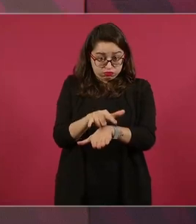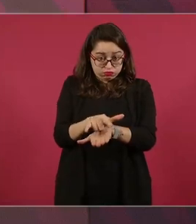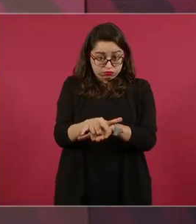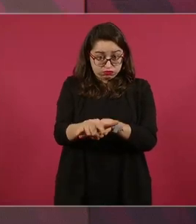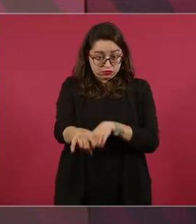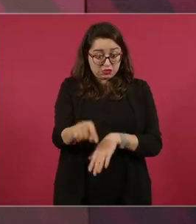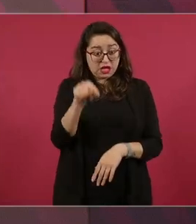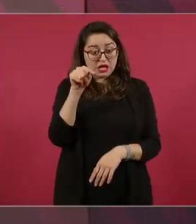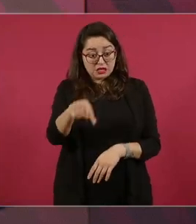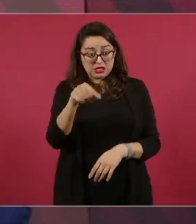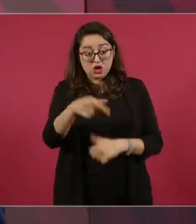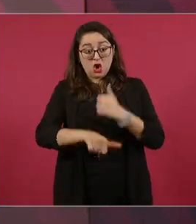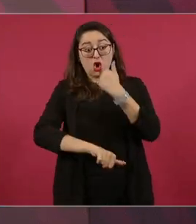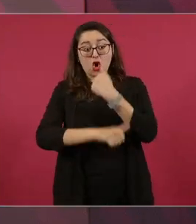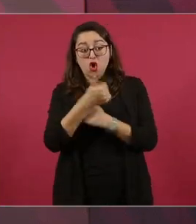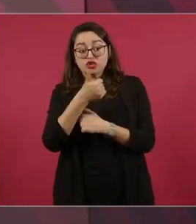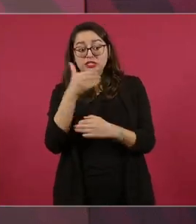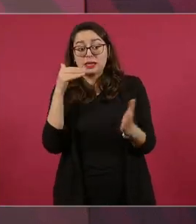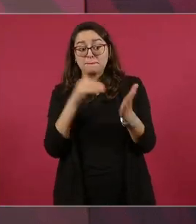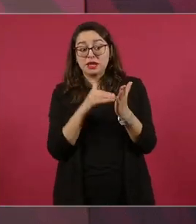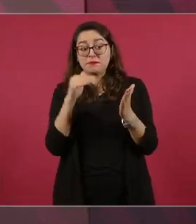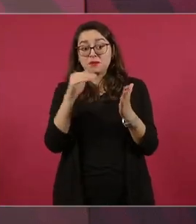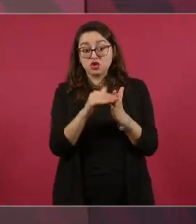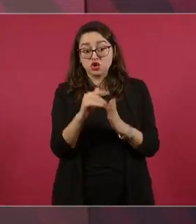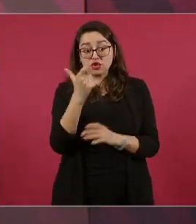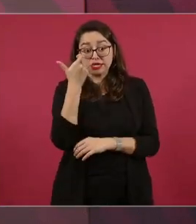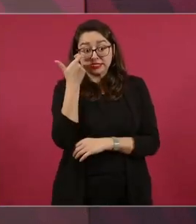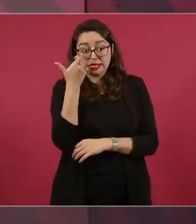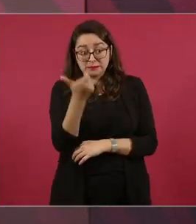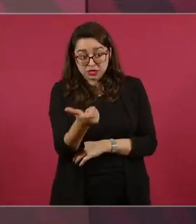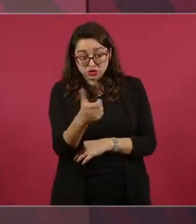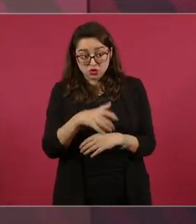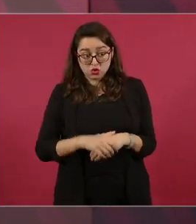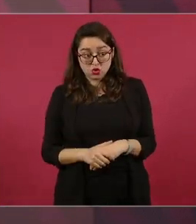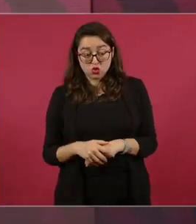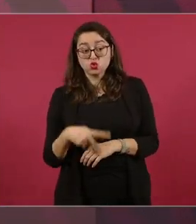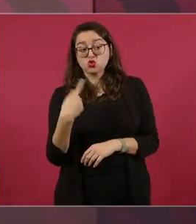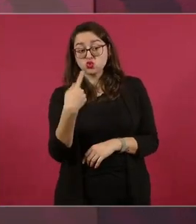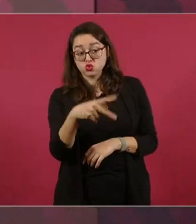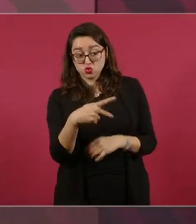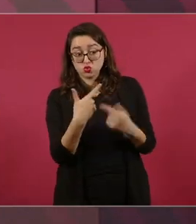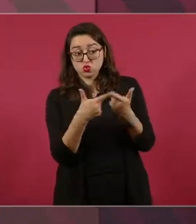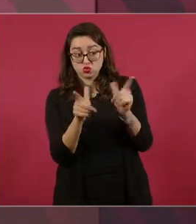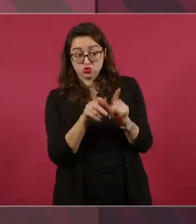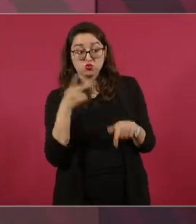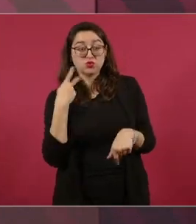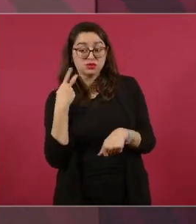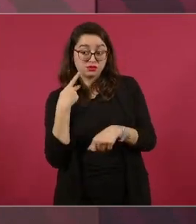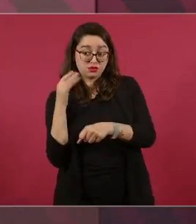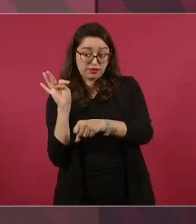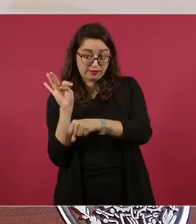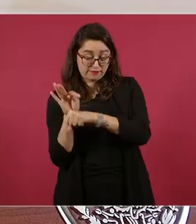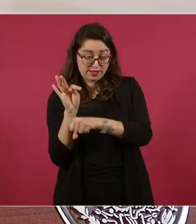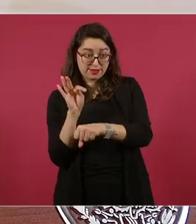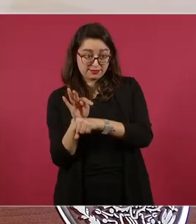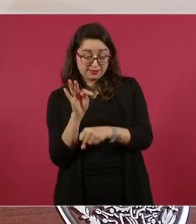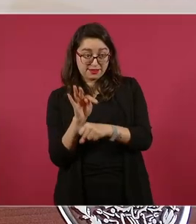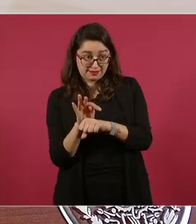se robaron más de la mitad. Los del partido que tú defiendes,